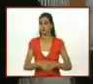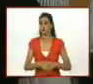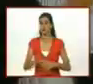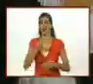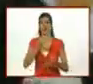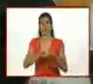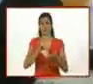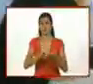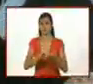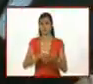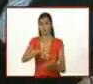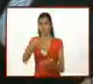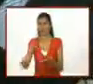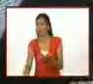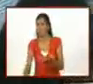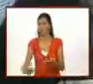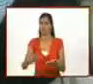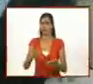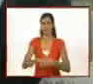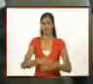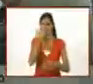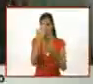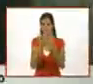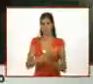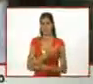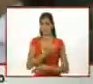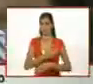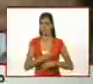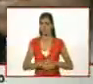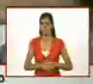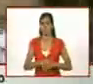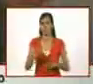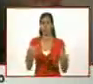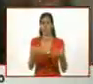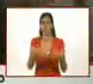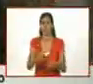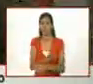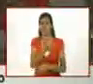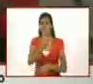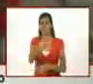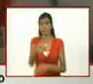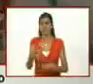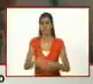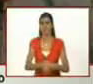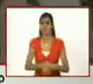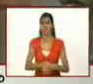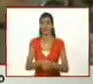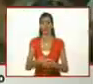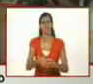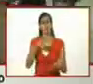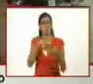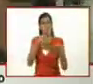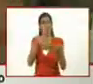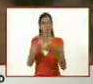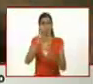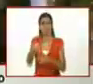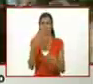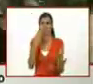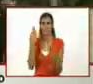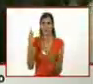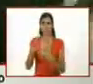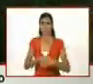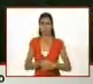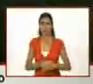Tres veces hiciste que yo me cayera en público delante del señor. El equipo de Ávila TV también fue agredido por la periodista, como se puede detallar en